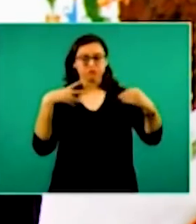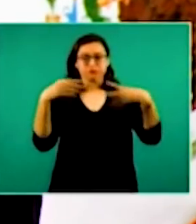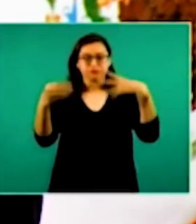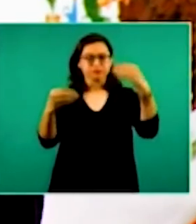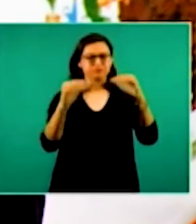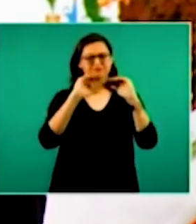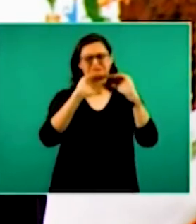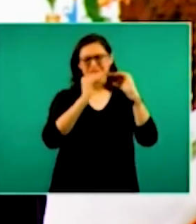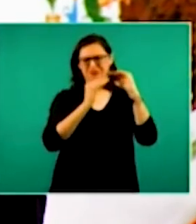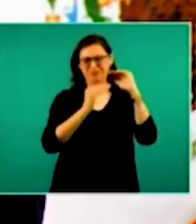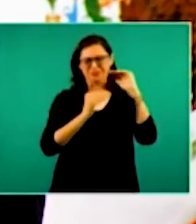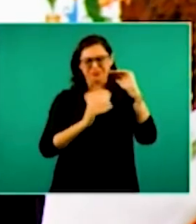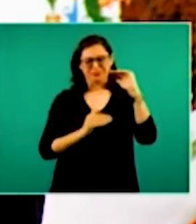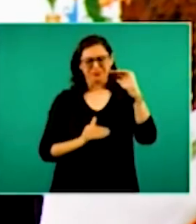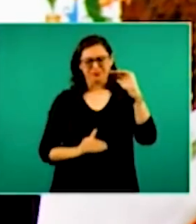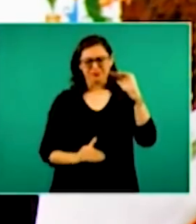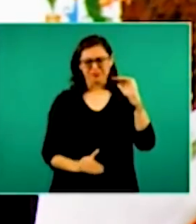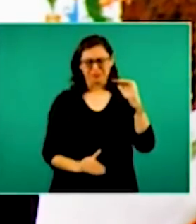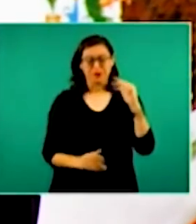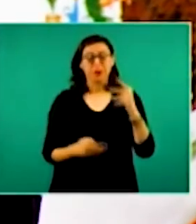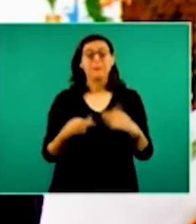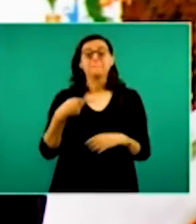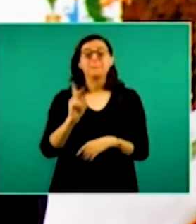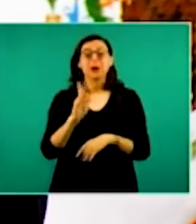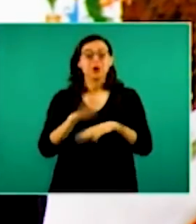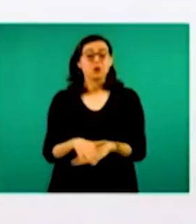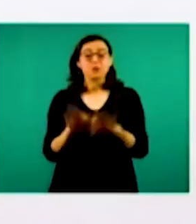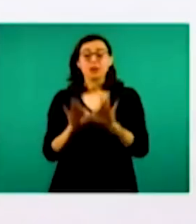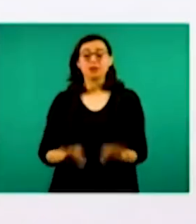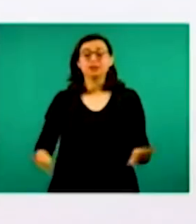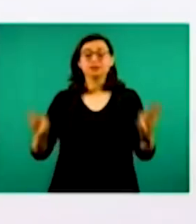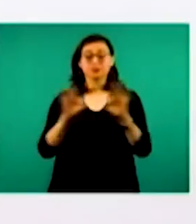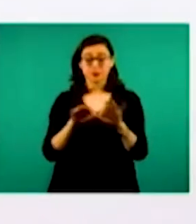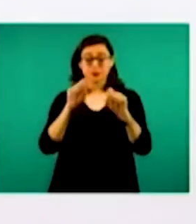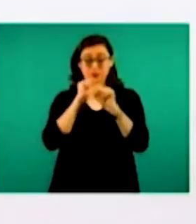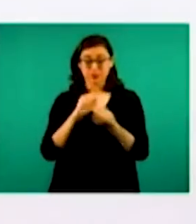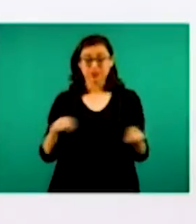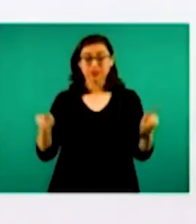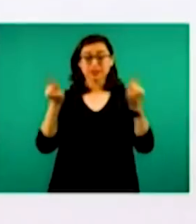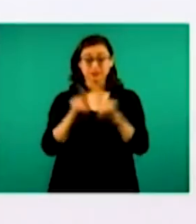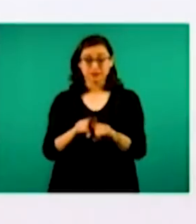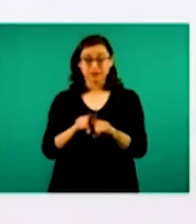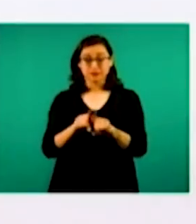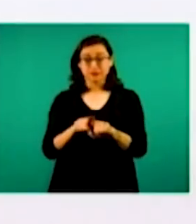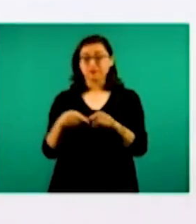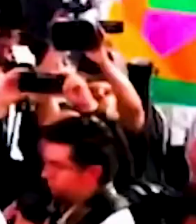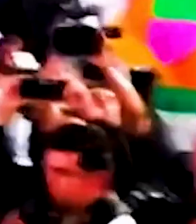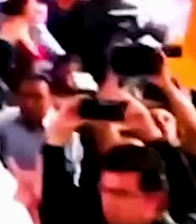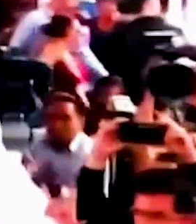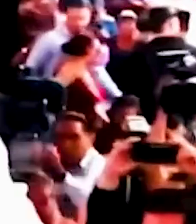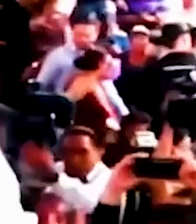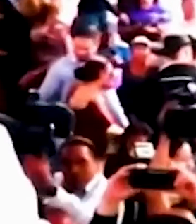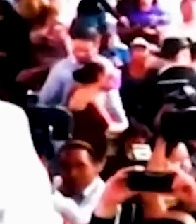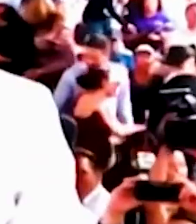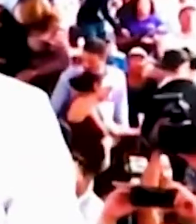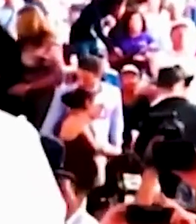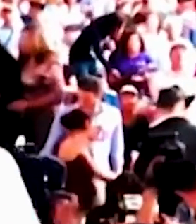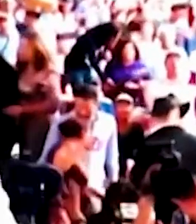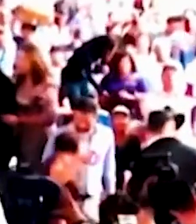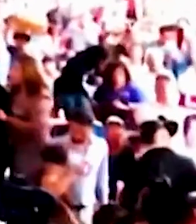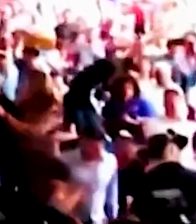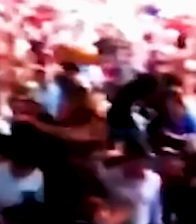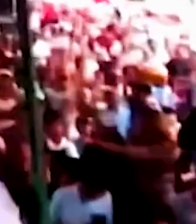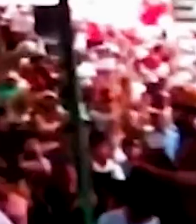tremens, la lógica ha sido aplastada por la egolatría. Ningún ciudadano, ni universidad